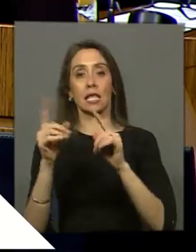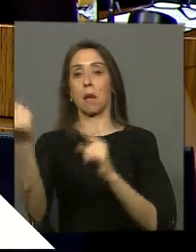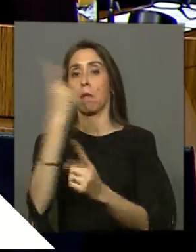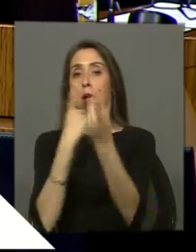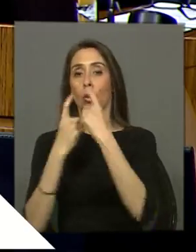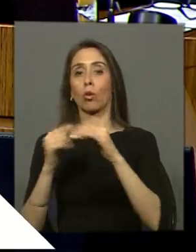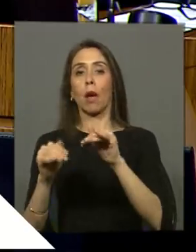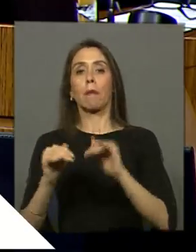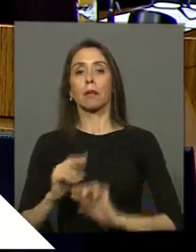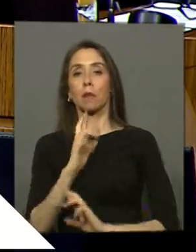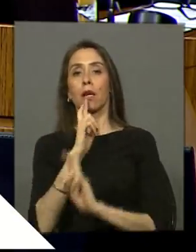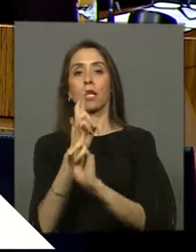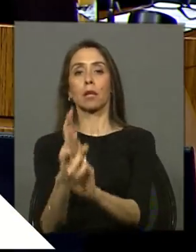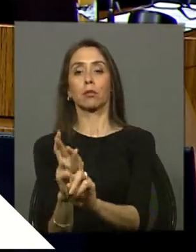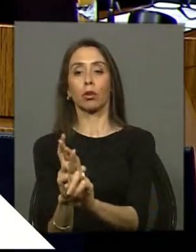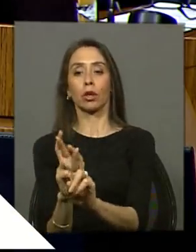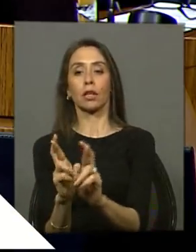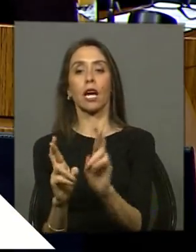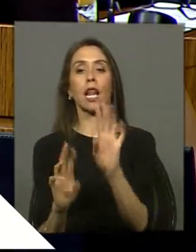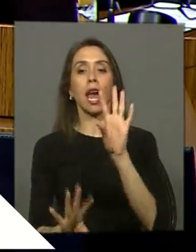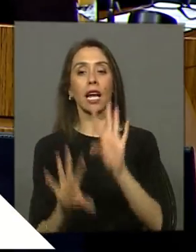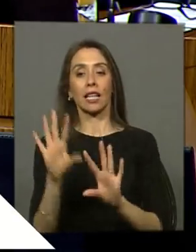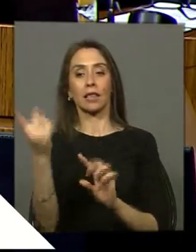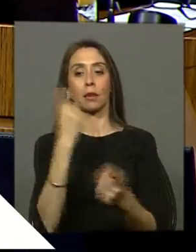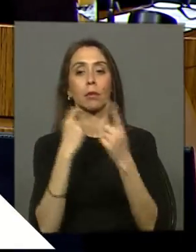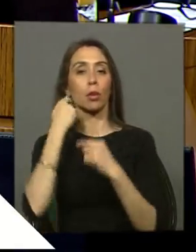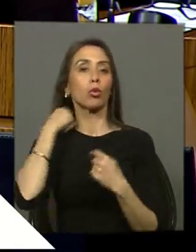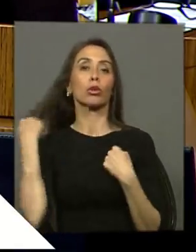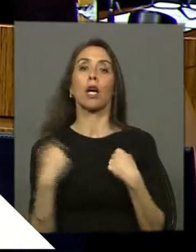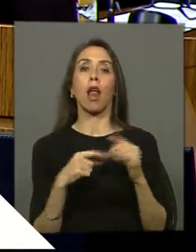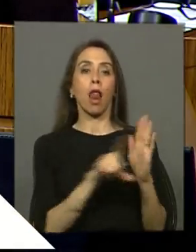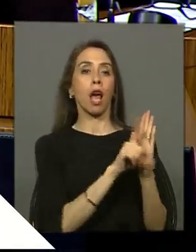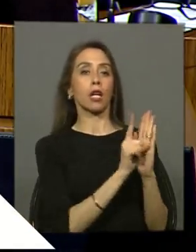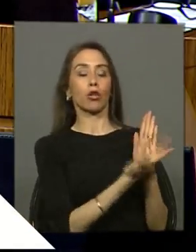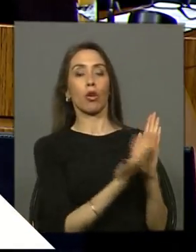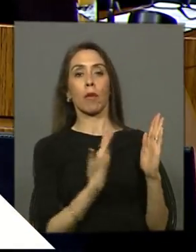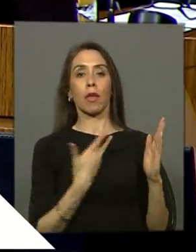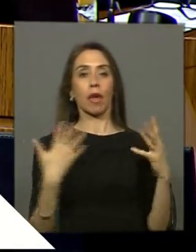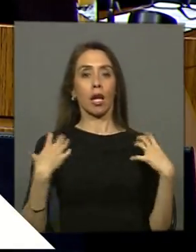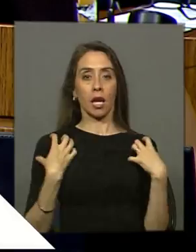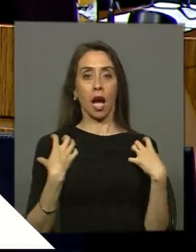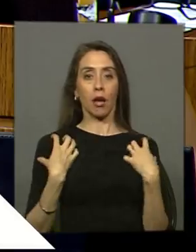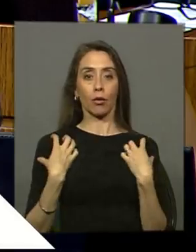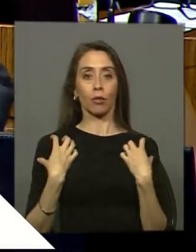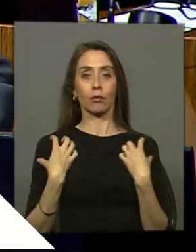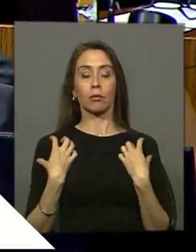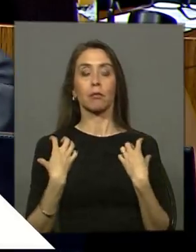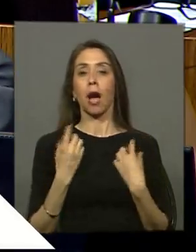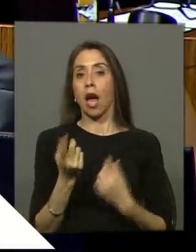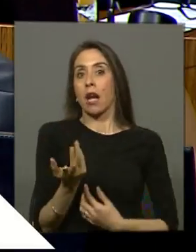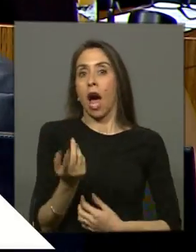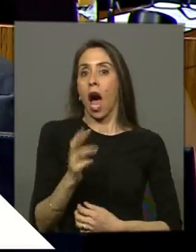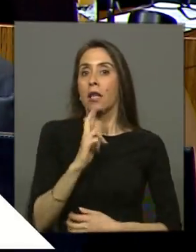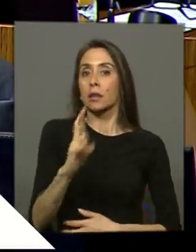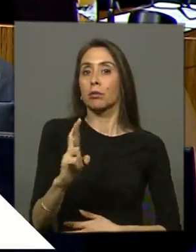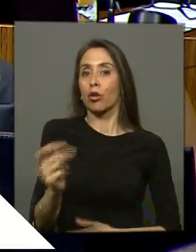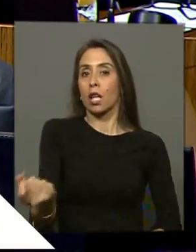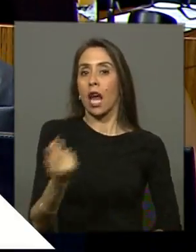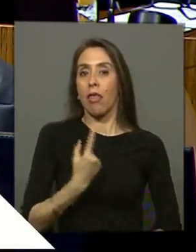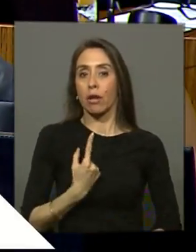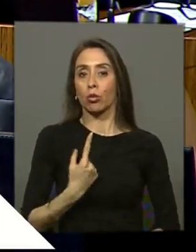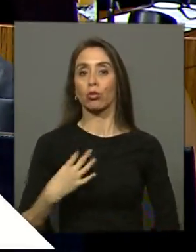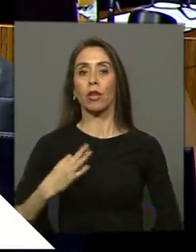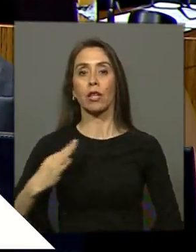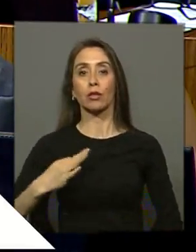y la respuesta es en las 15 que no tiene competencia para enfrentar o abordar una denuncia formulada por un